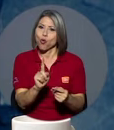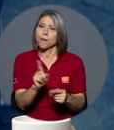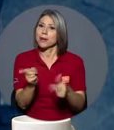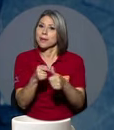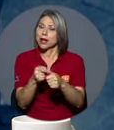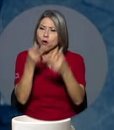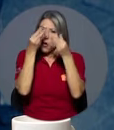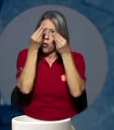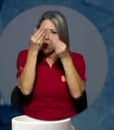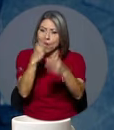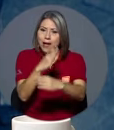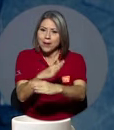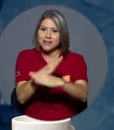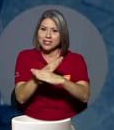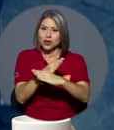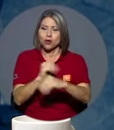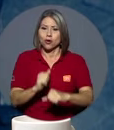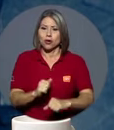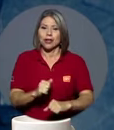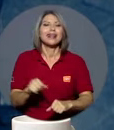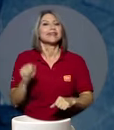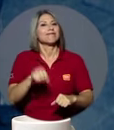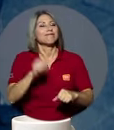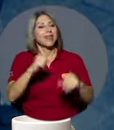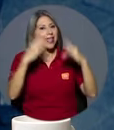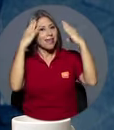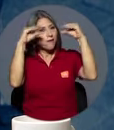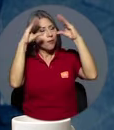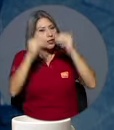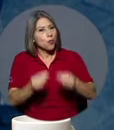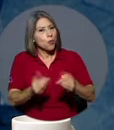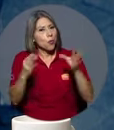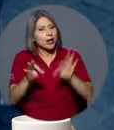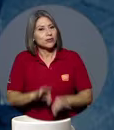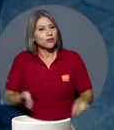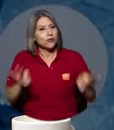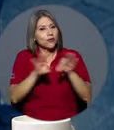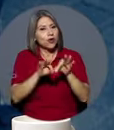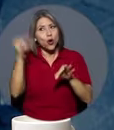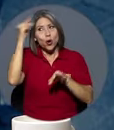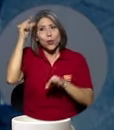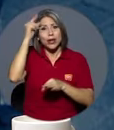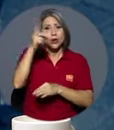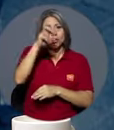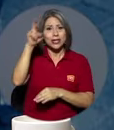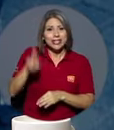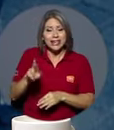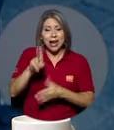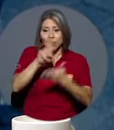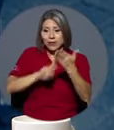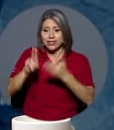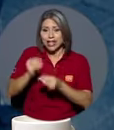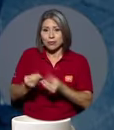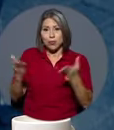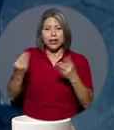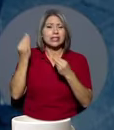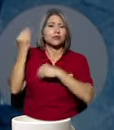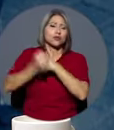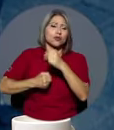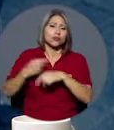la información pública es fundamental. El Estado costarricense, las universidades públicas tienen muchos años de estar